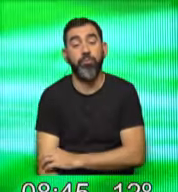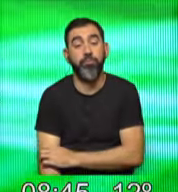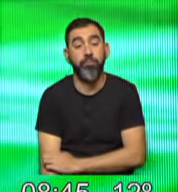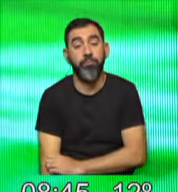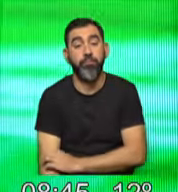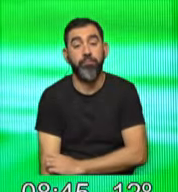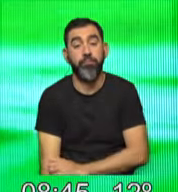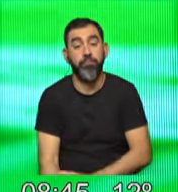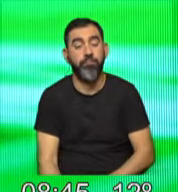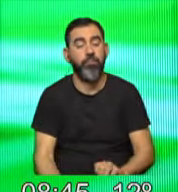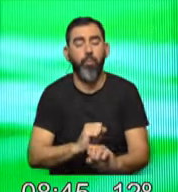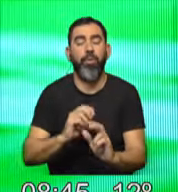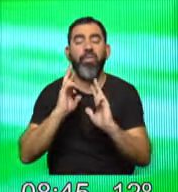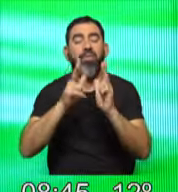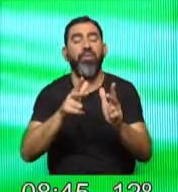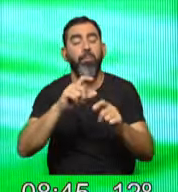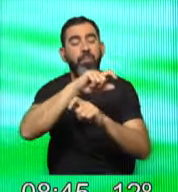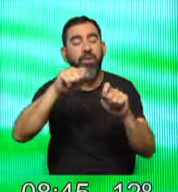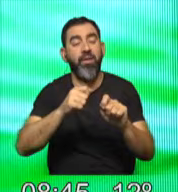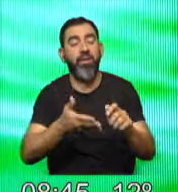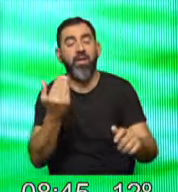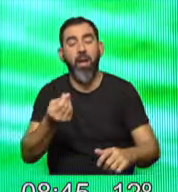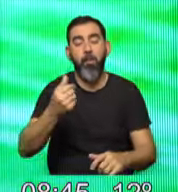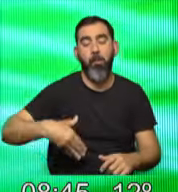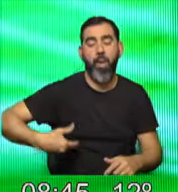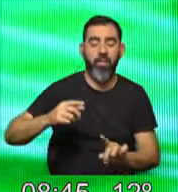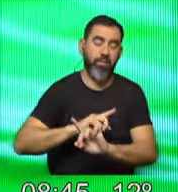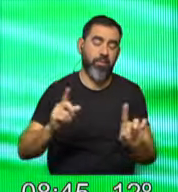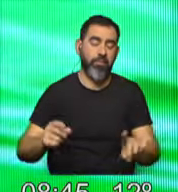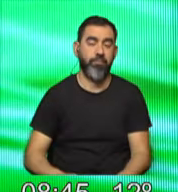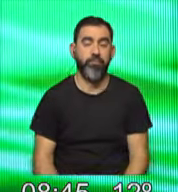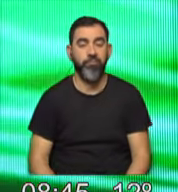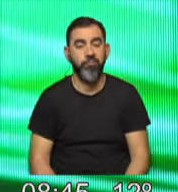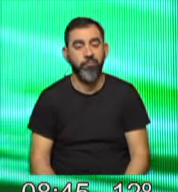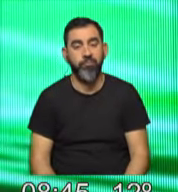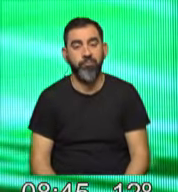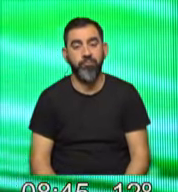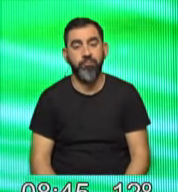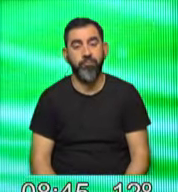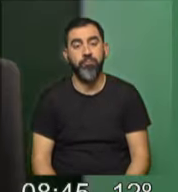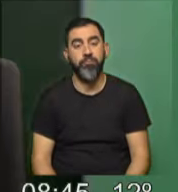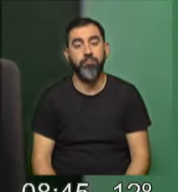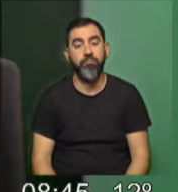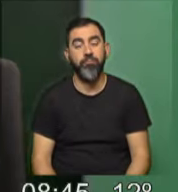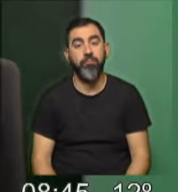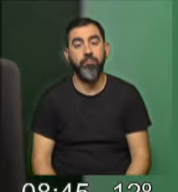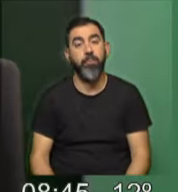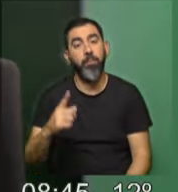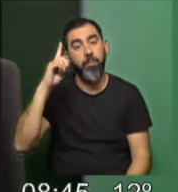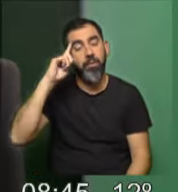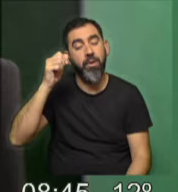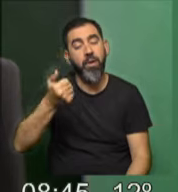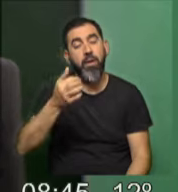no nos pueden a nosotros decir que hacemos lo que han hecho ellos Este creo que es al revés la cosa no pensando en